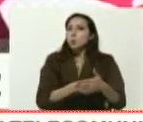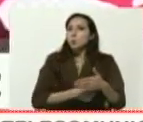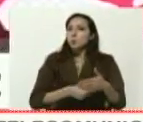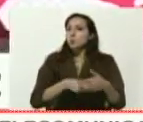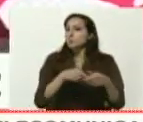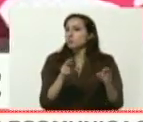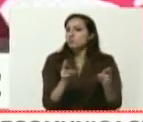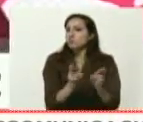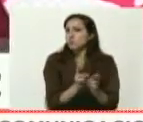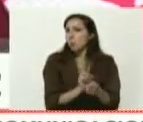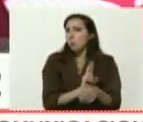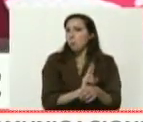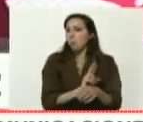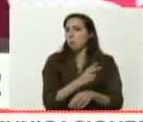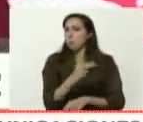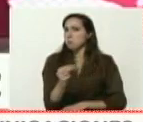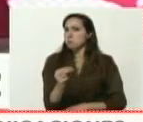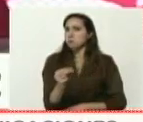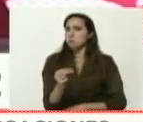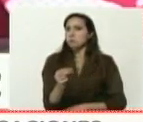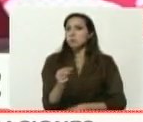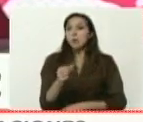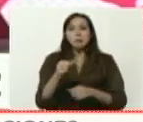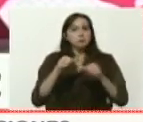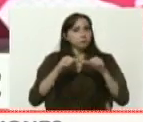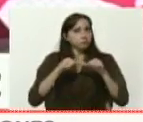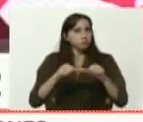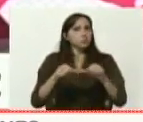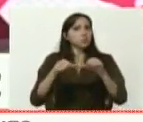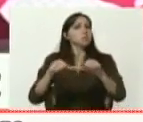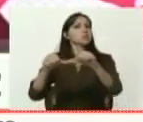cortoplacista, es prolongada